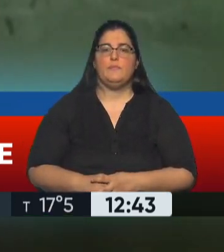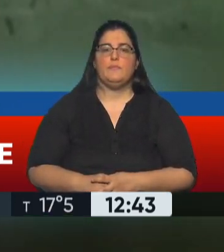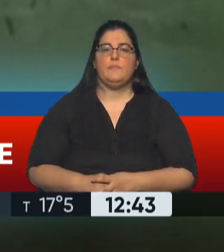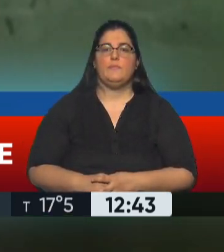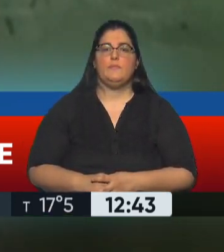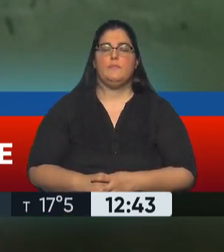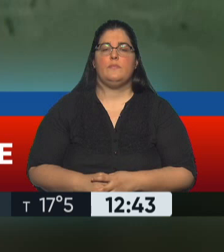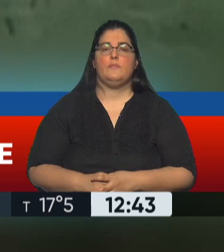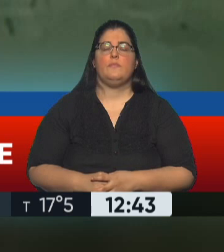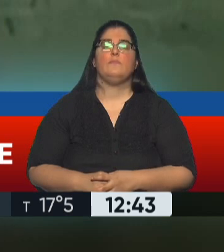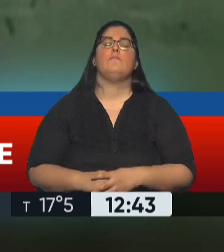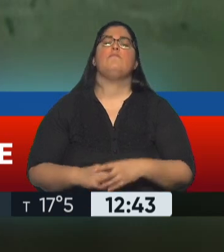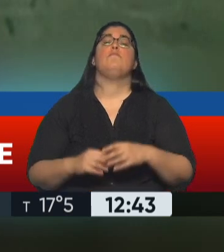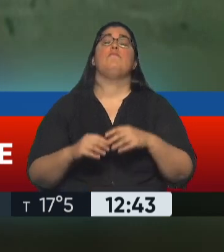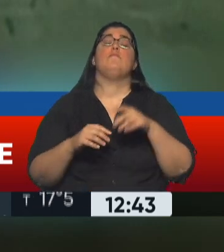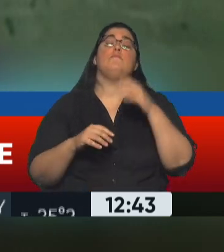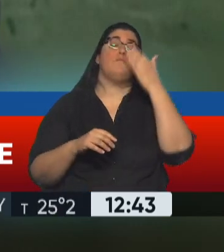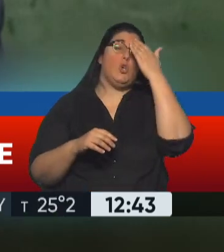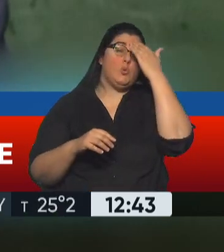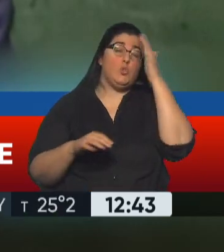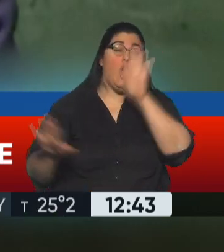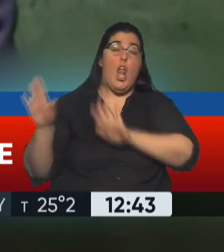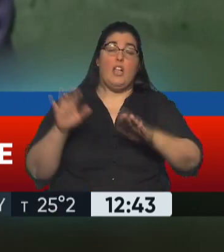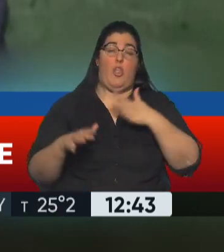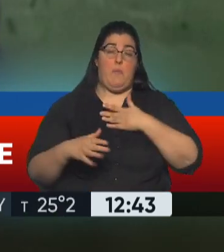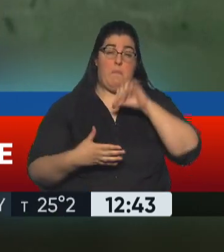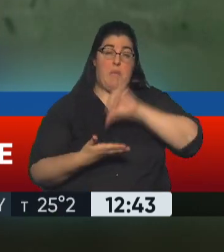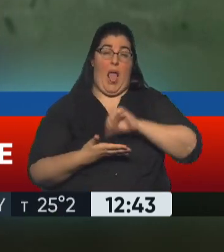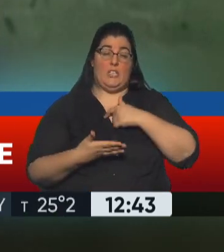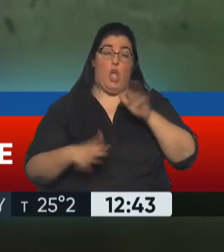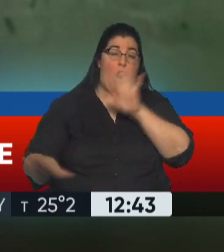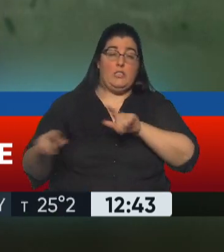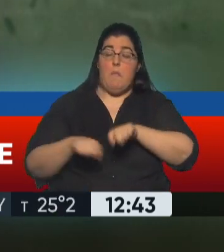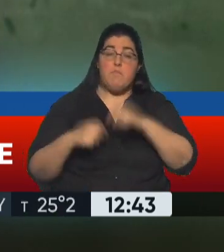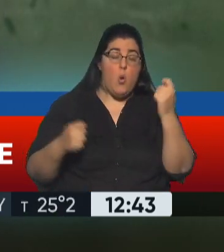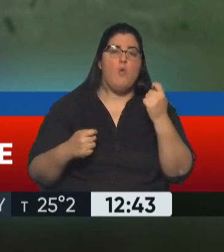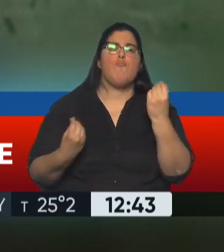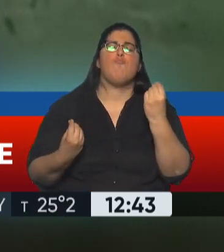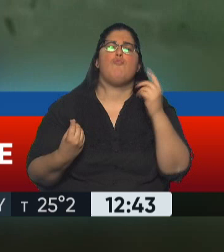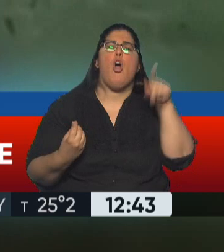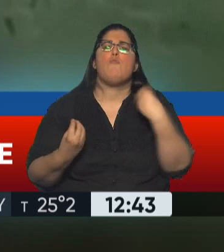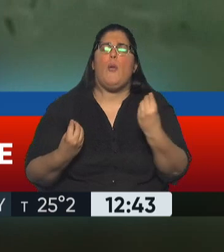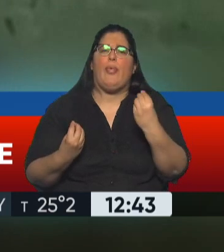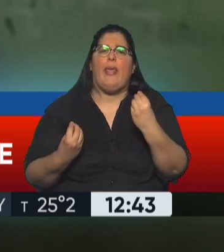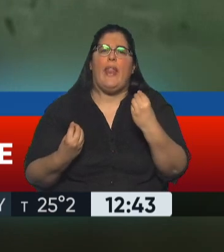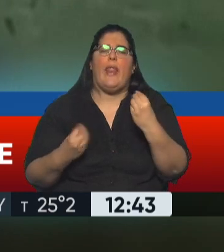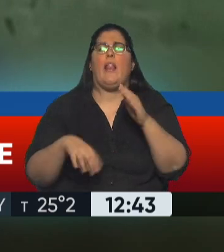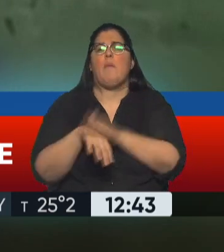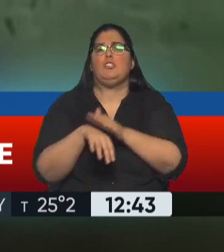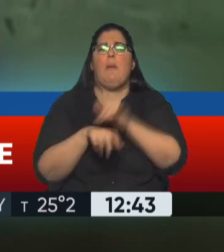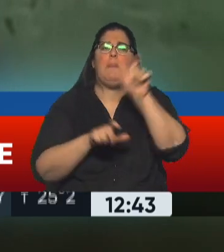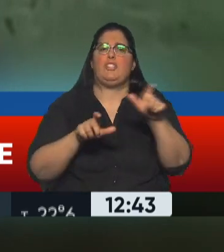La ruptura del orden constitucional en mi país tuvo la participación de actores